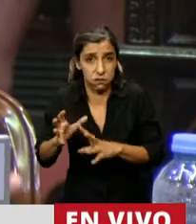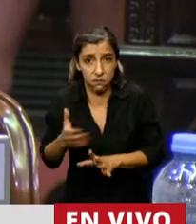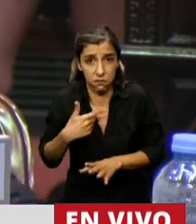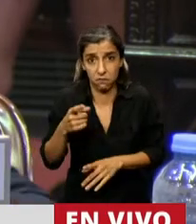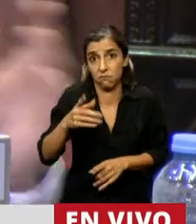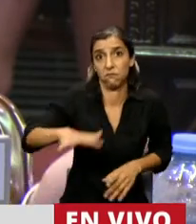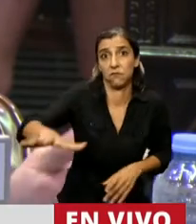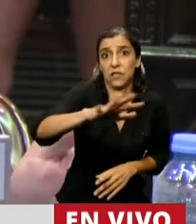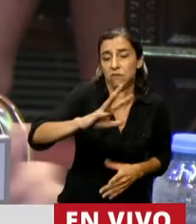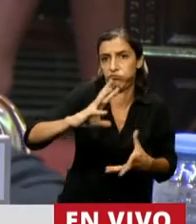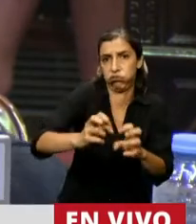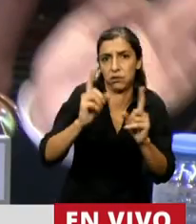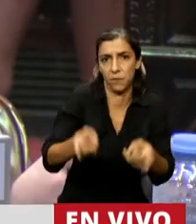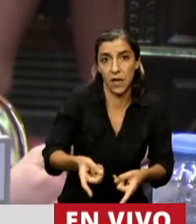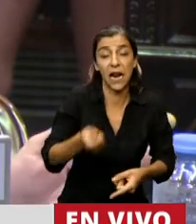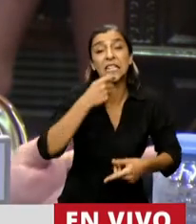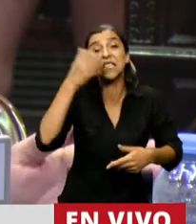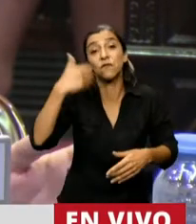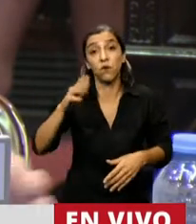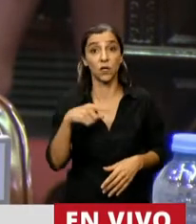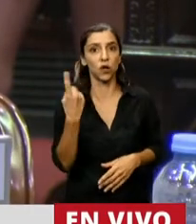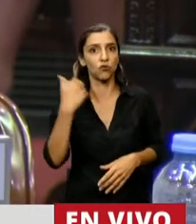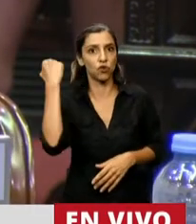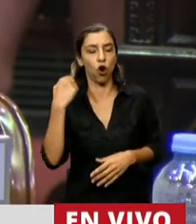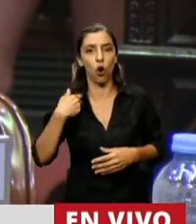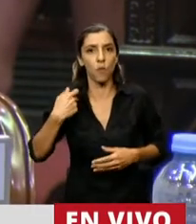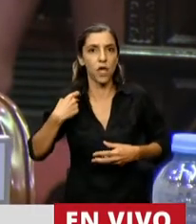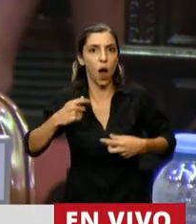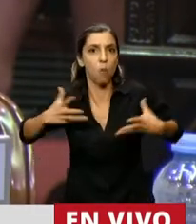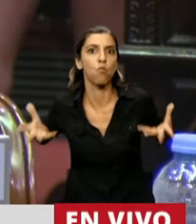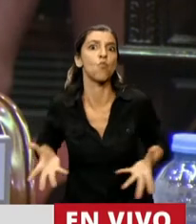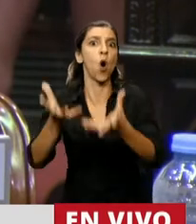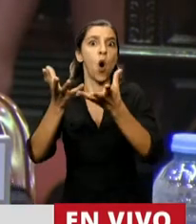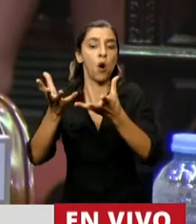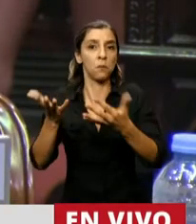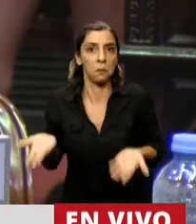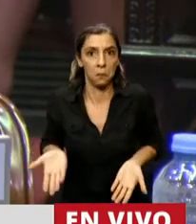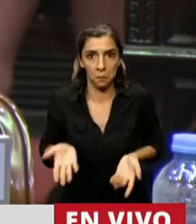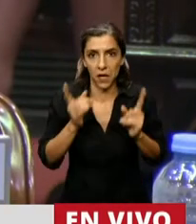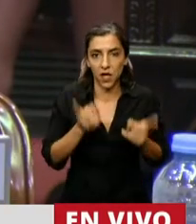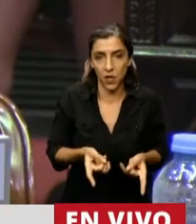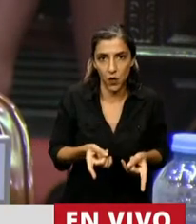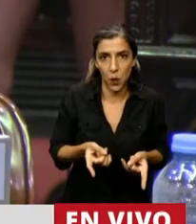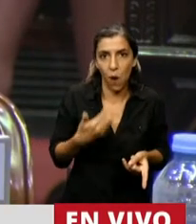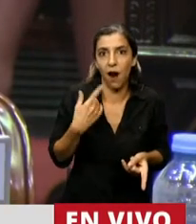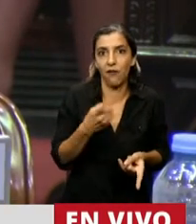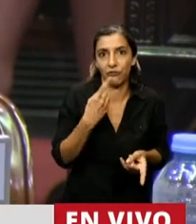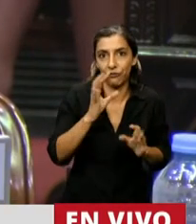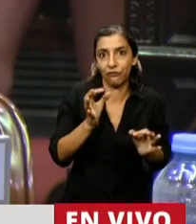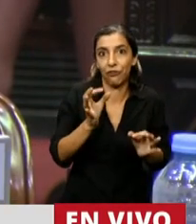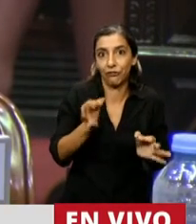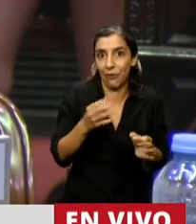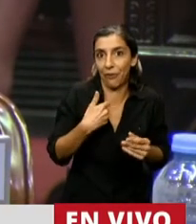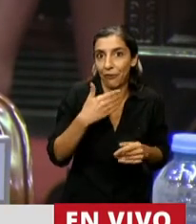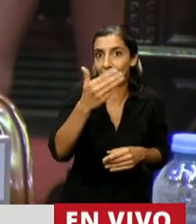crecemos nos va bárbaro y explota la economía generamos una incertidumbre más la sustentabilidad del sistema eso bueno yo no lo sé